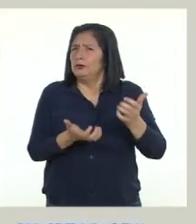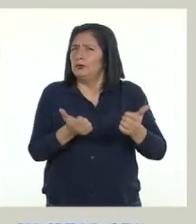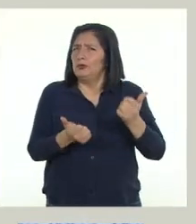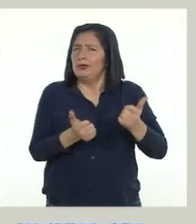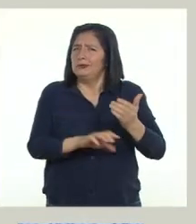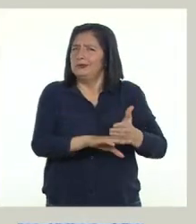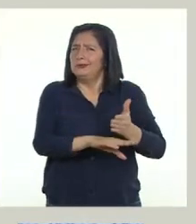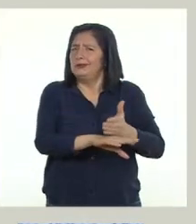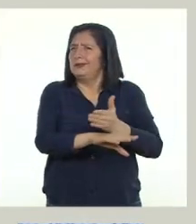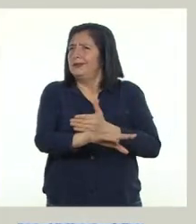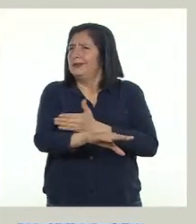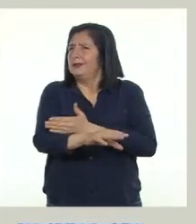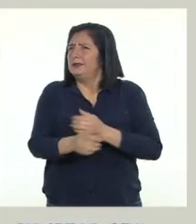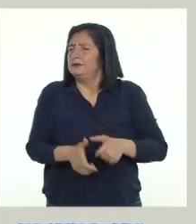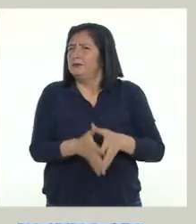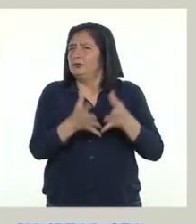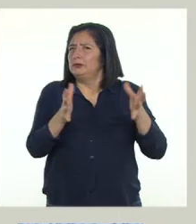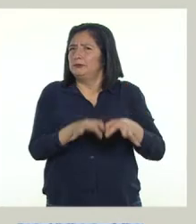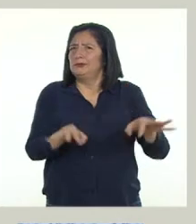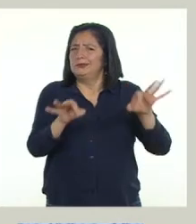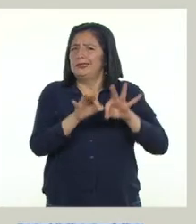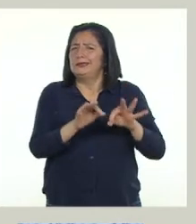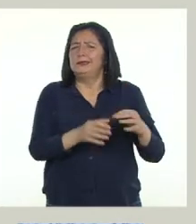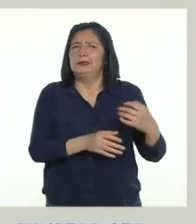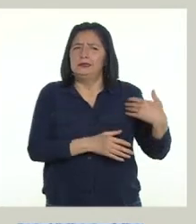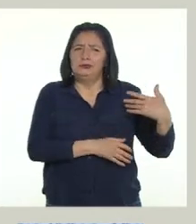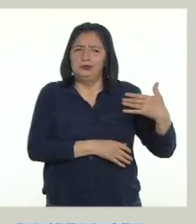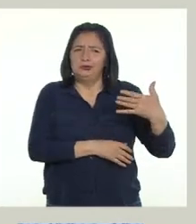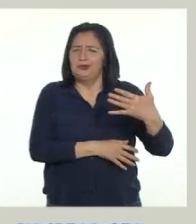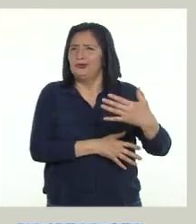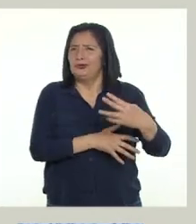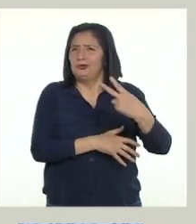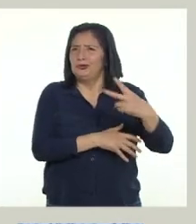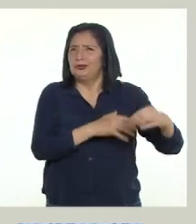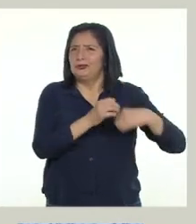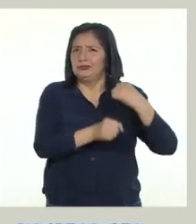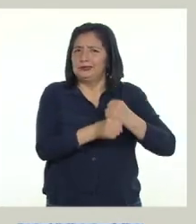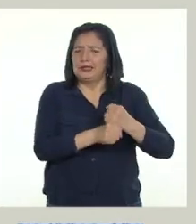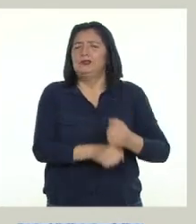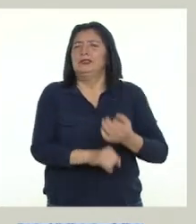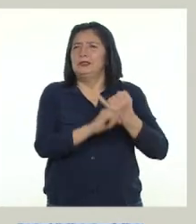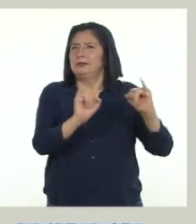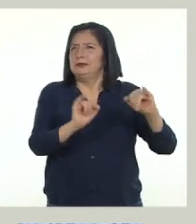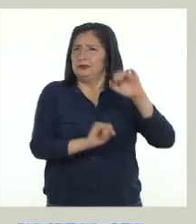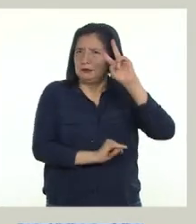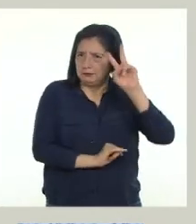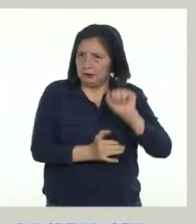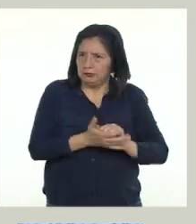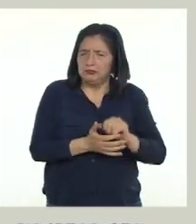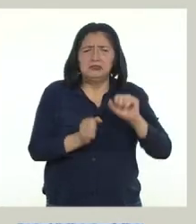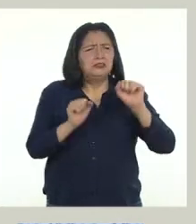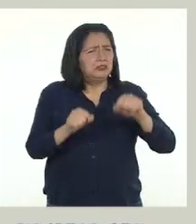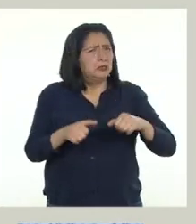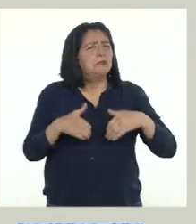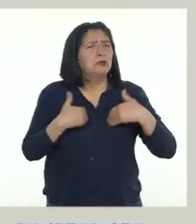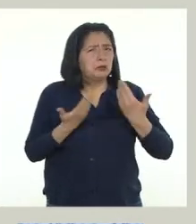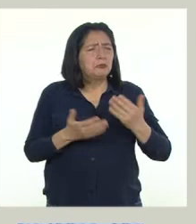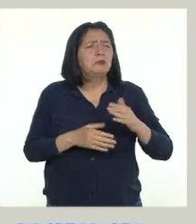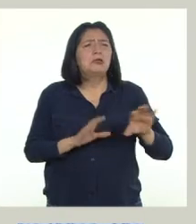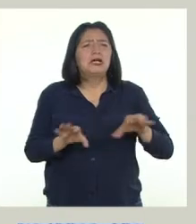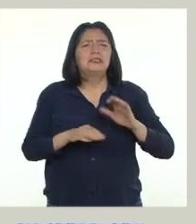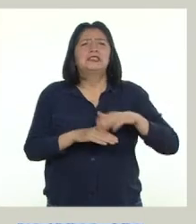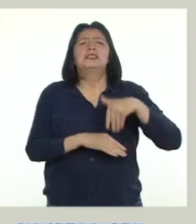han sido los grandes logros durante estos 200 años de la República y qué podemos lograr en